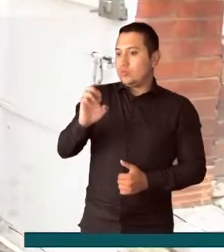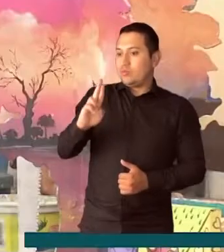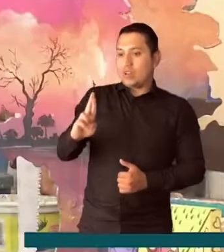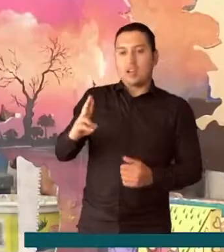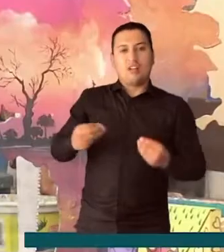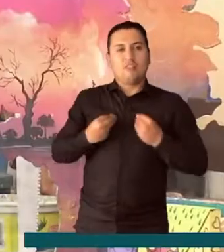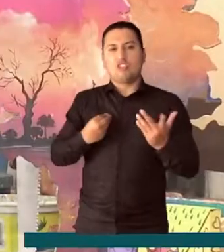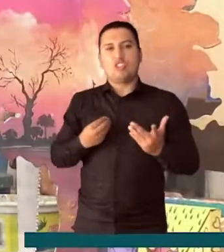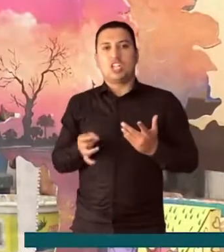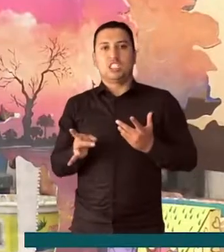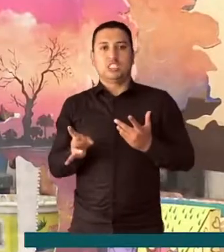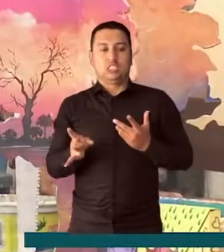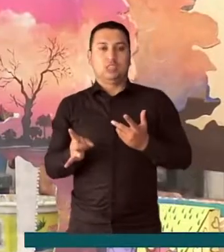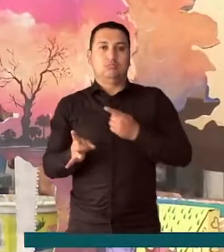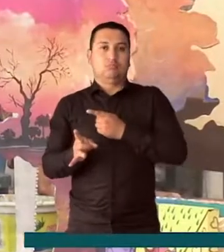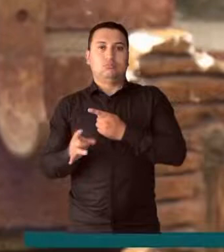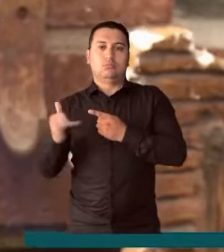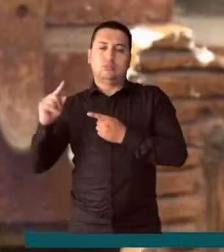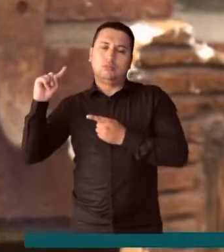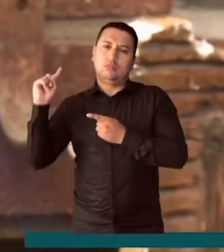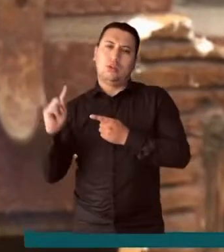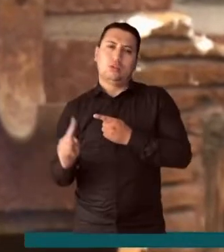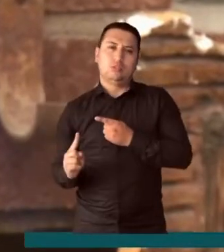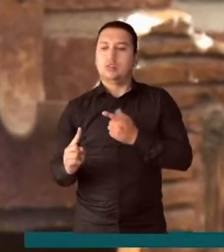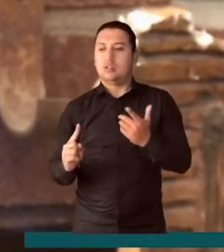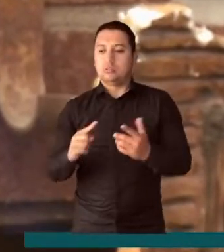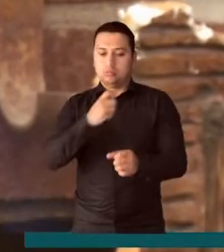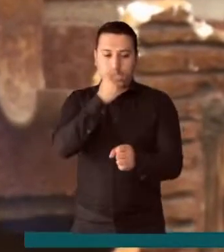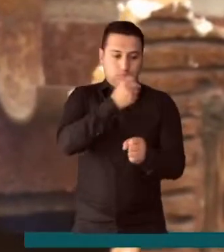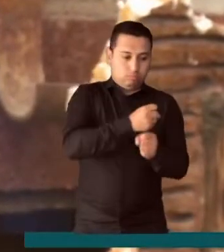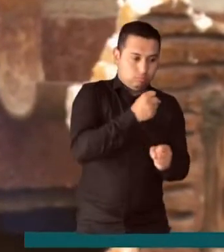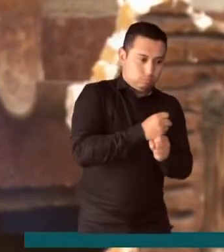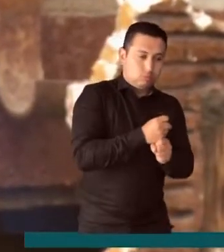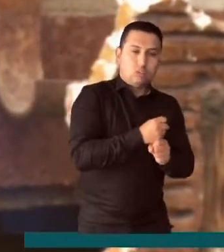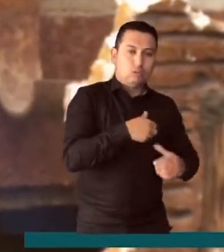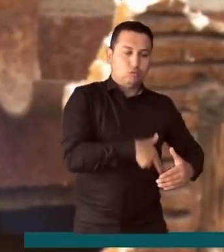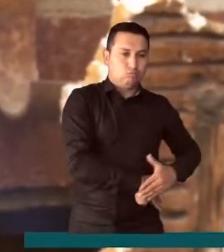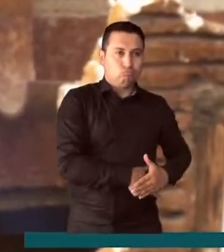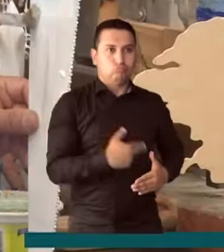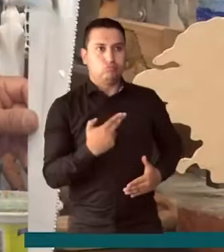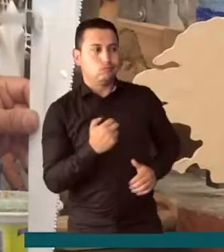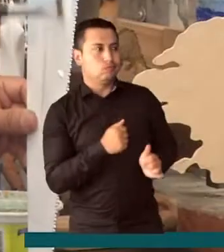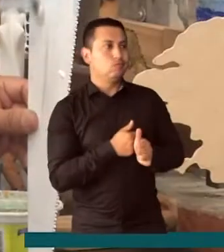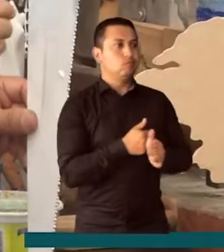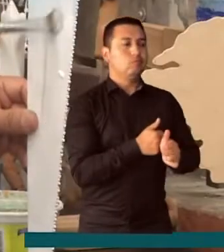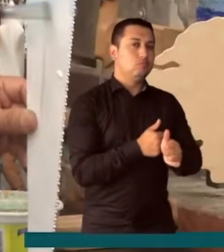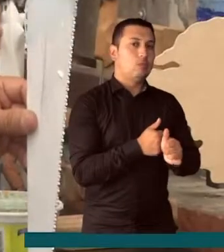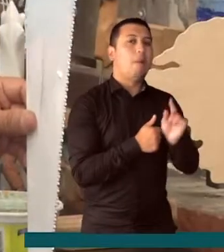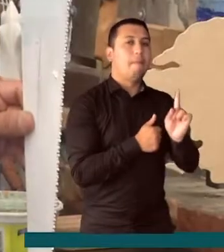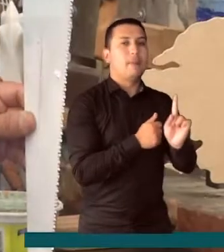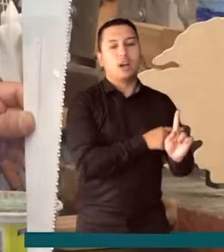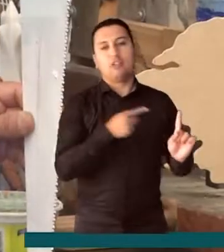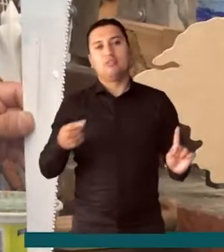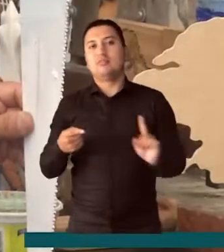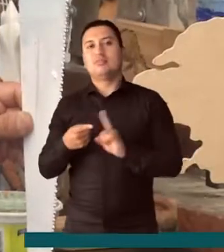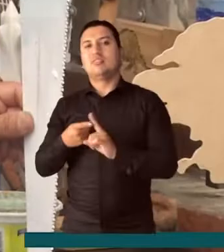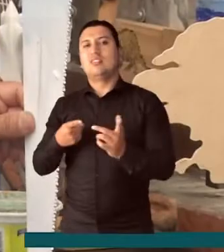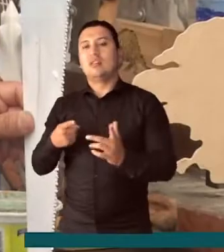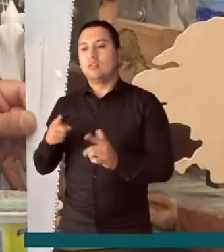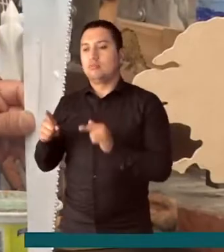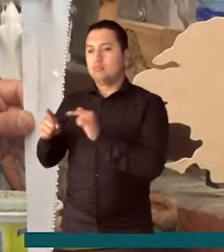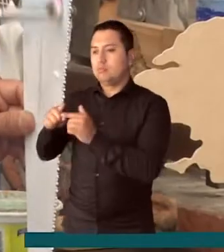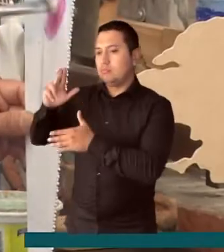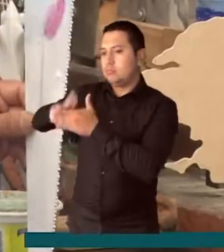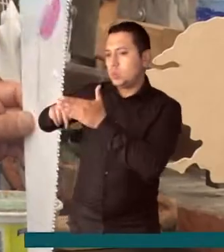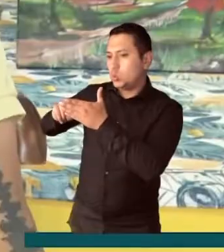es Huber Rojas. Vive en Chía, Cundinamarca, y lleva muchos años combinando su trabajo como escolta con su pasión por la pintura y el